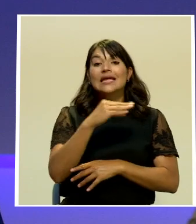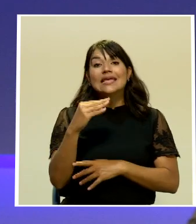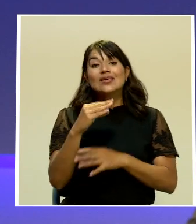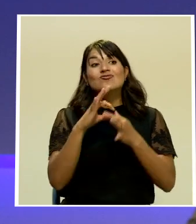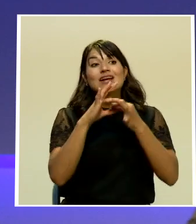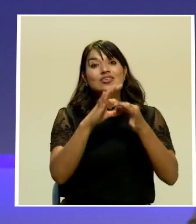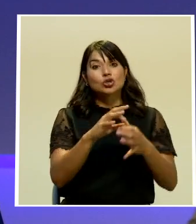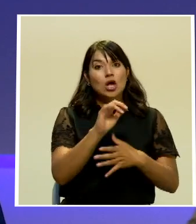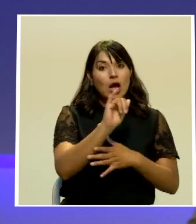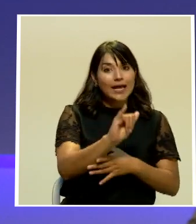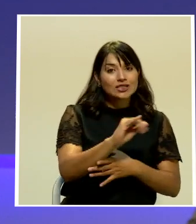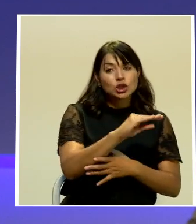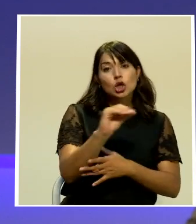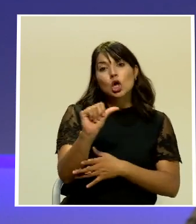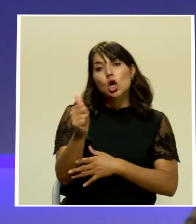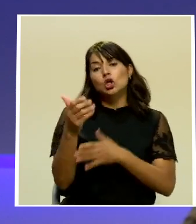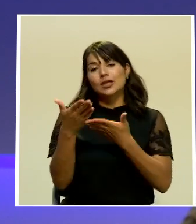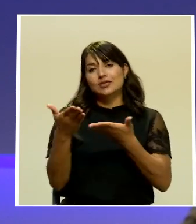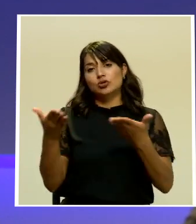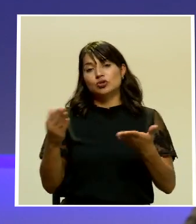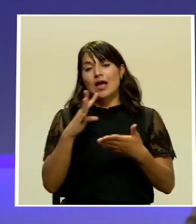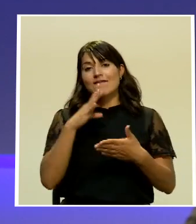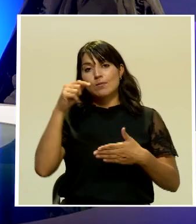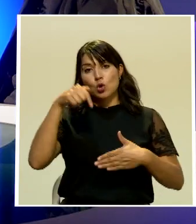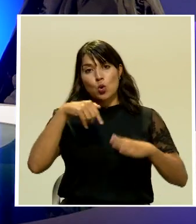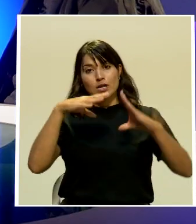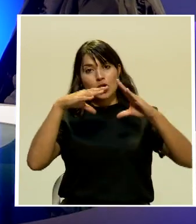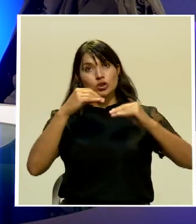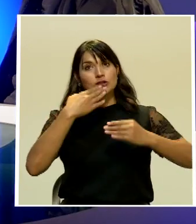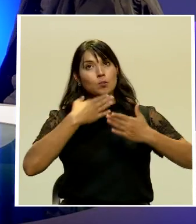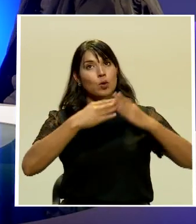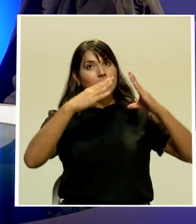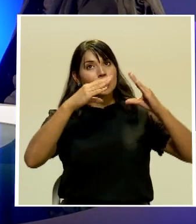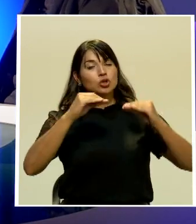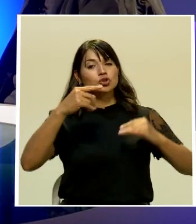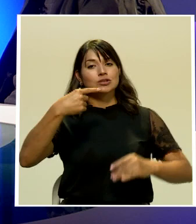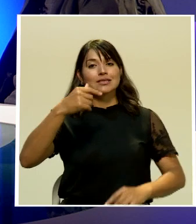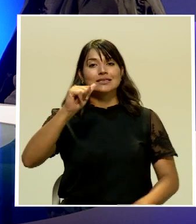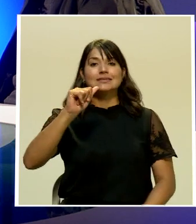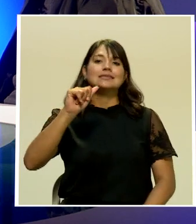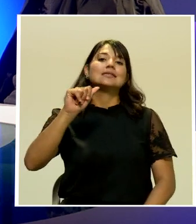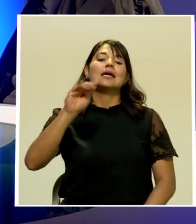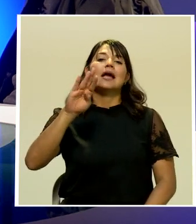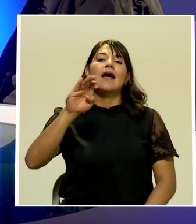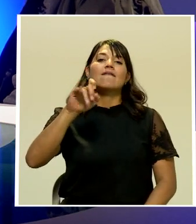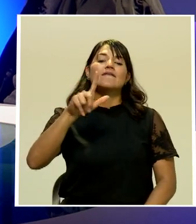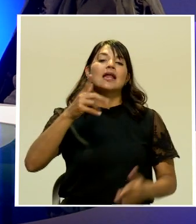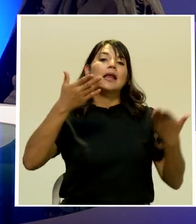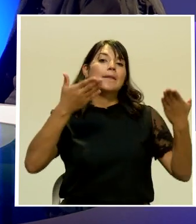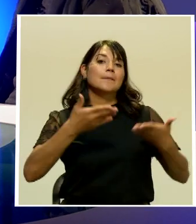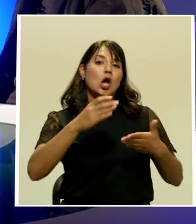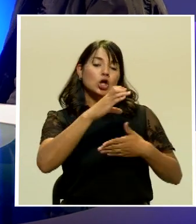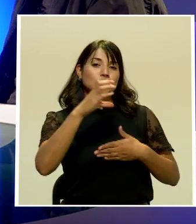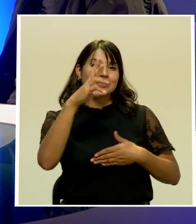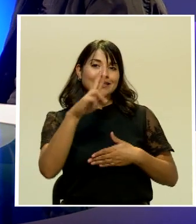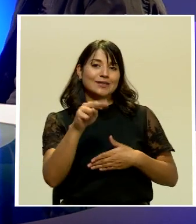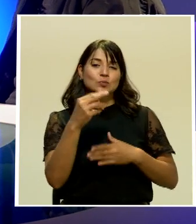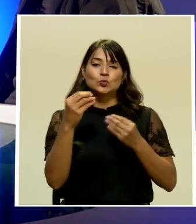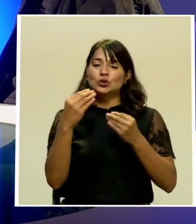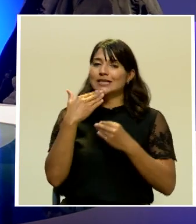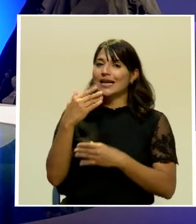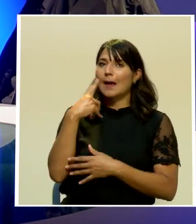otras cosas vamos a conversar esta noche. Buenas noches, Gabriel. Bienvenido al set de Costa Rica Noticias. Muchas gracias por